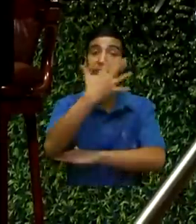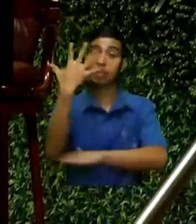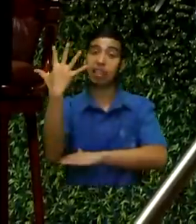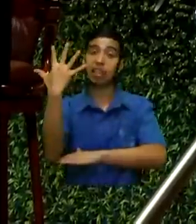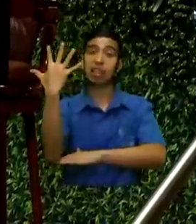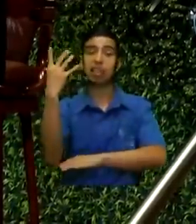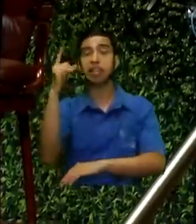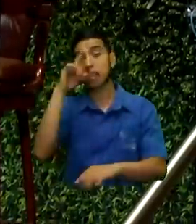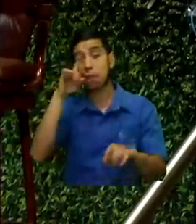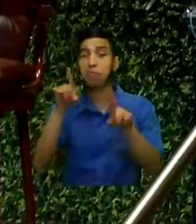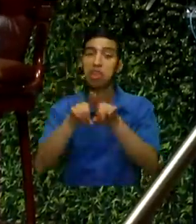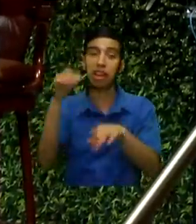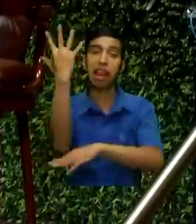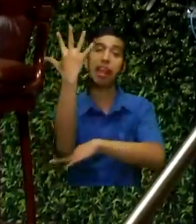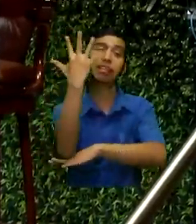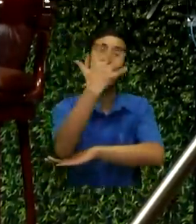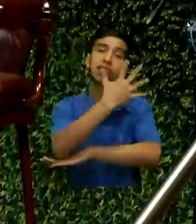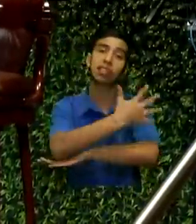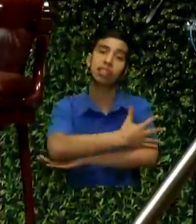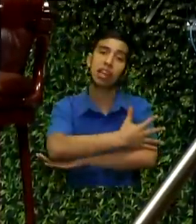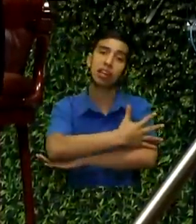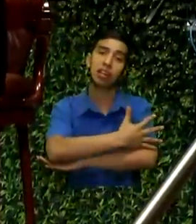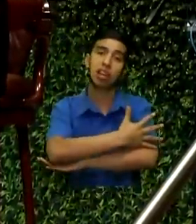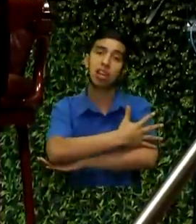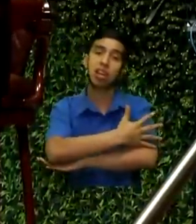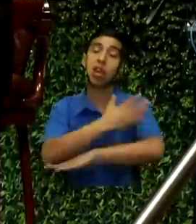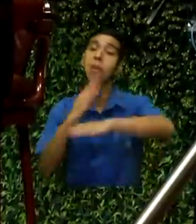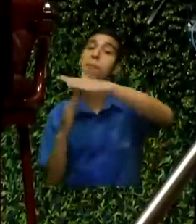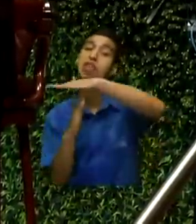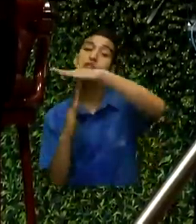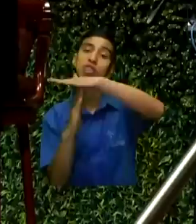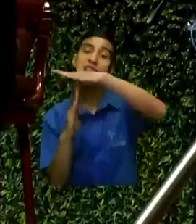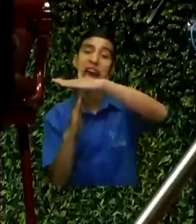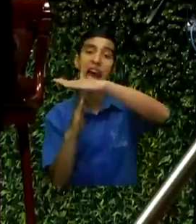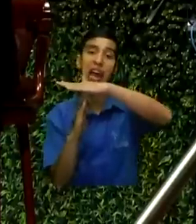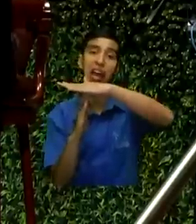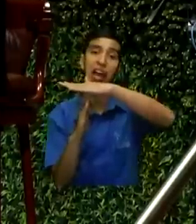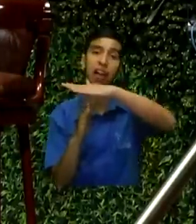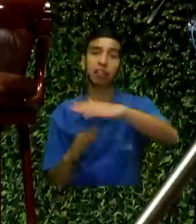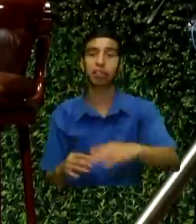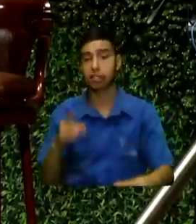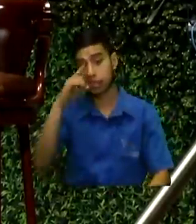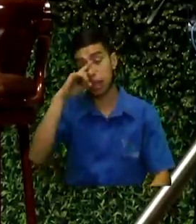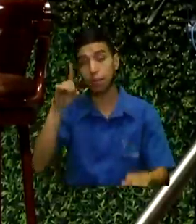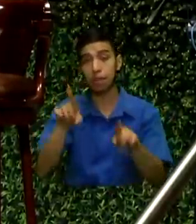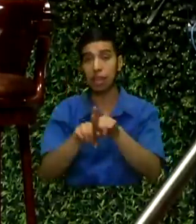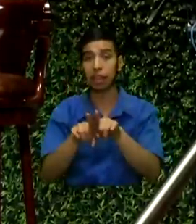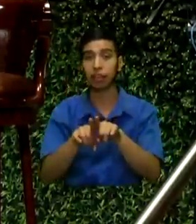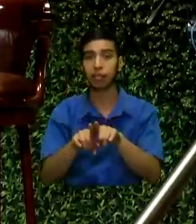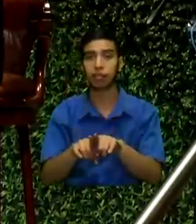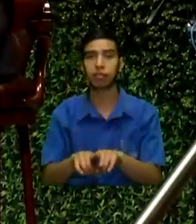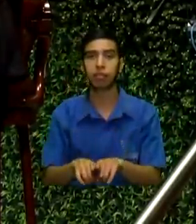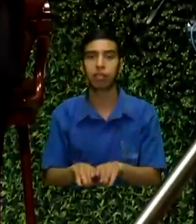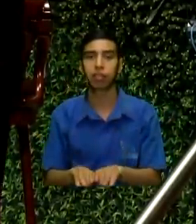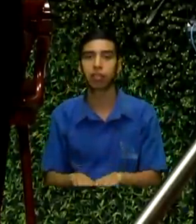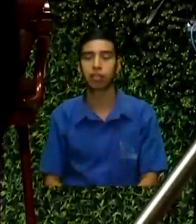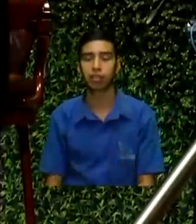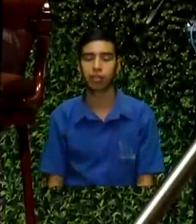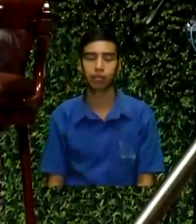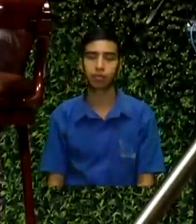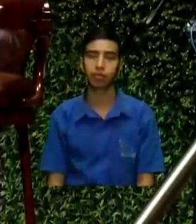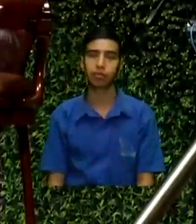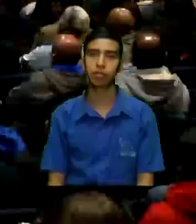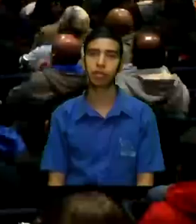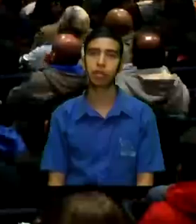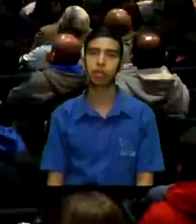atardecer también, el mediodía también, sobre todo cuando está un poco frío, que uno necesita un poco de sol. Pues yo a veces así me quedo con